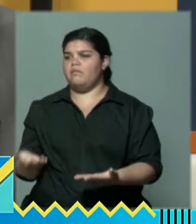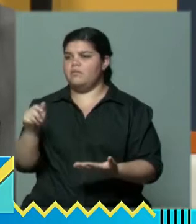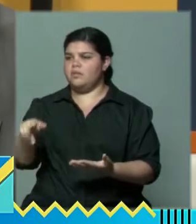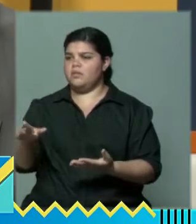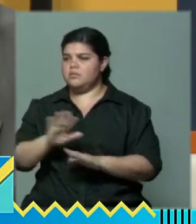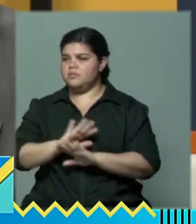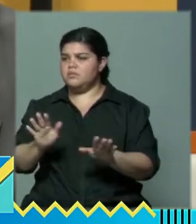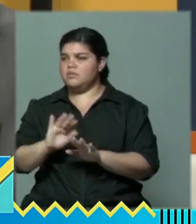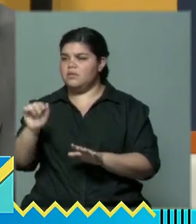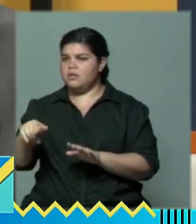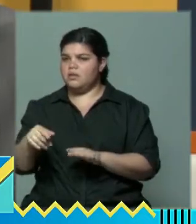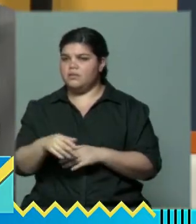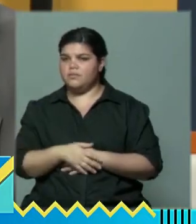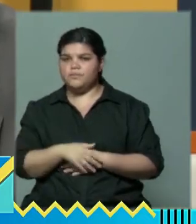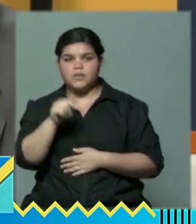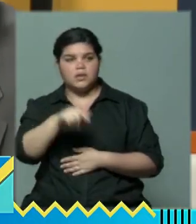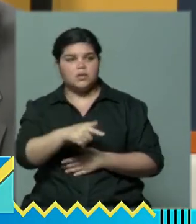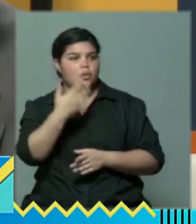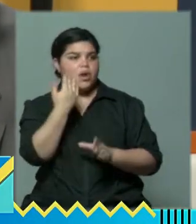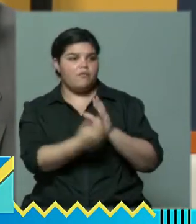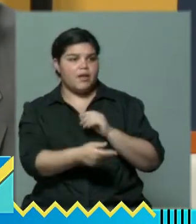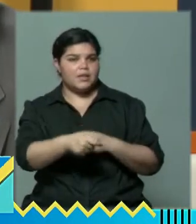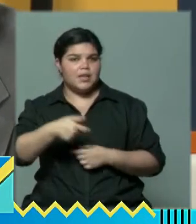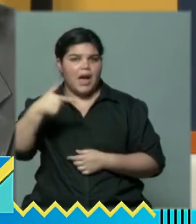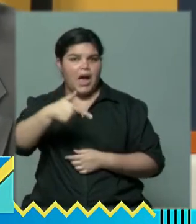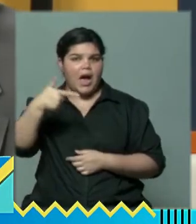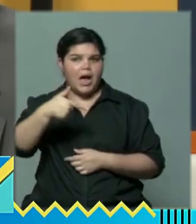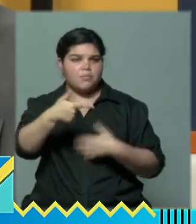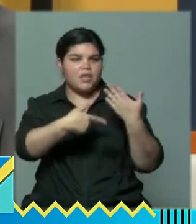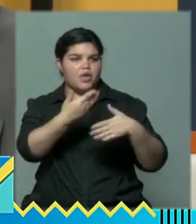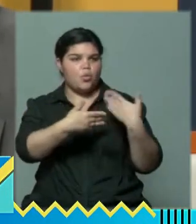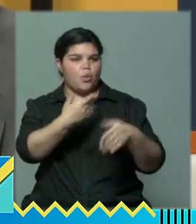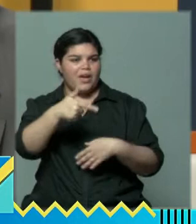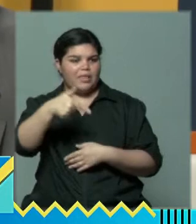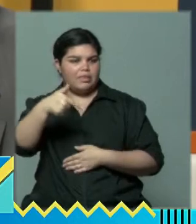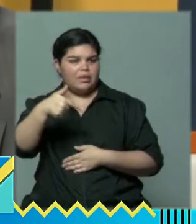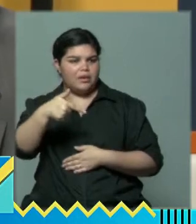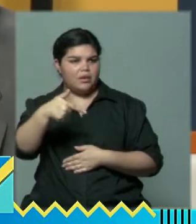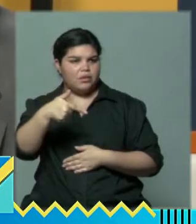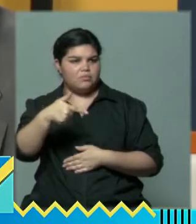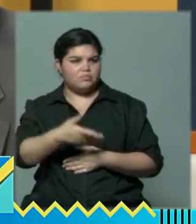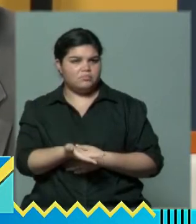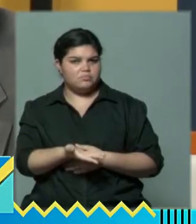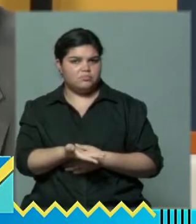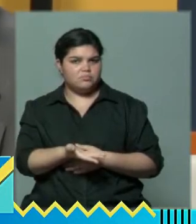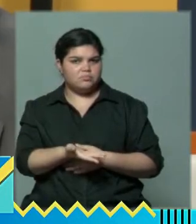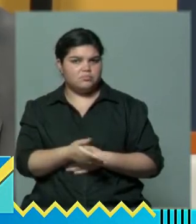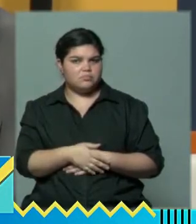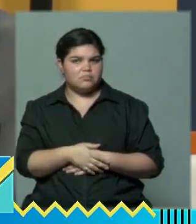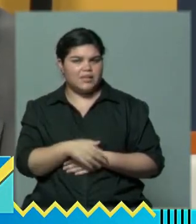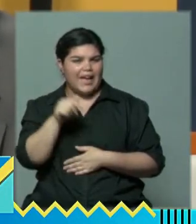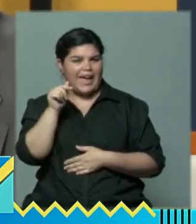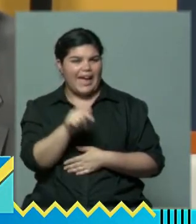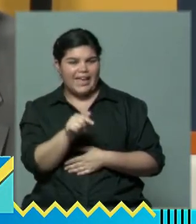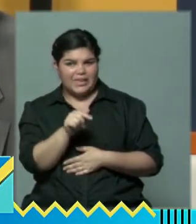quien determina... A ver, portar un arma de juguete. Por eso, pero... Y en ese caso ni siquiera a ver,